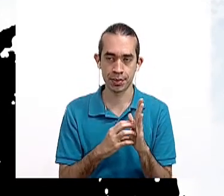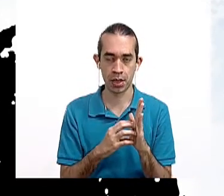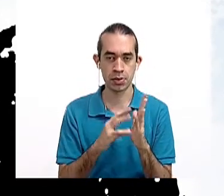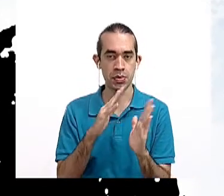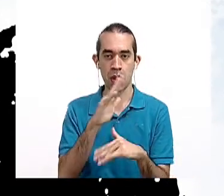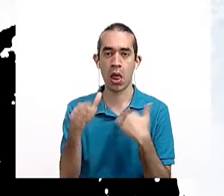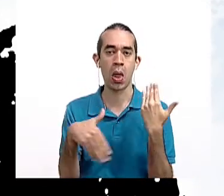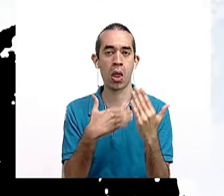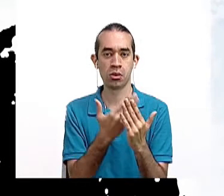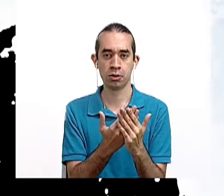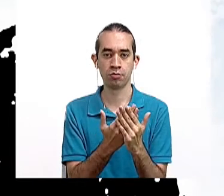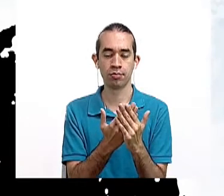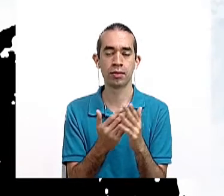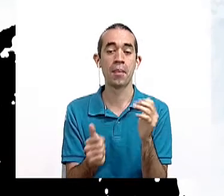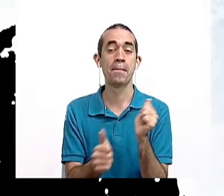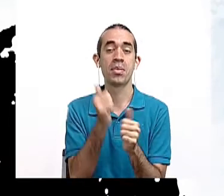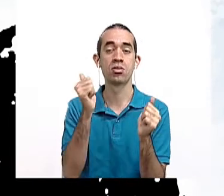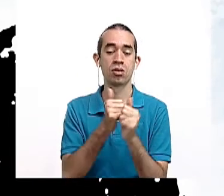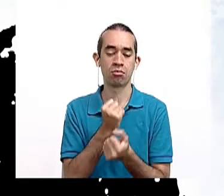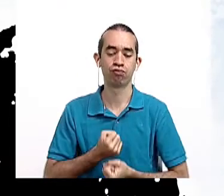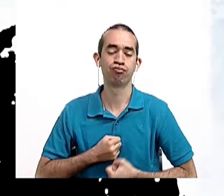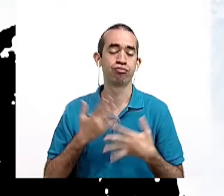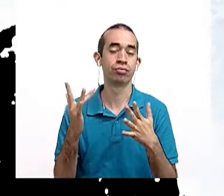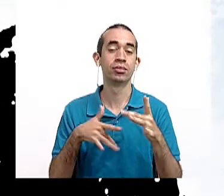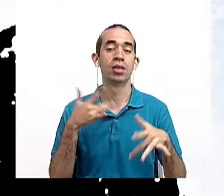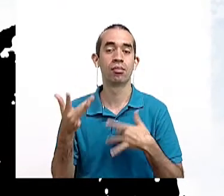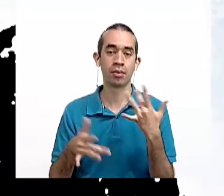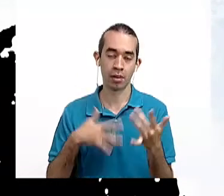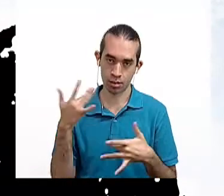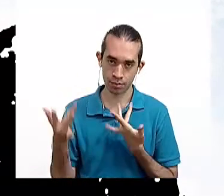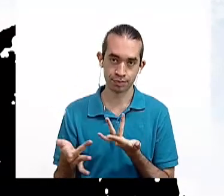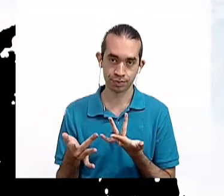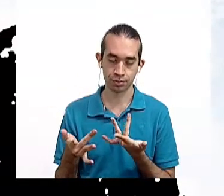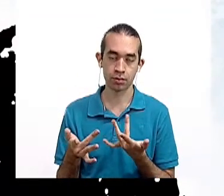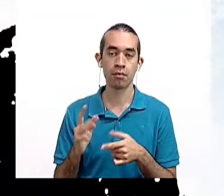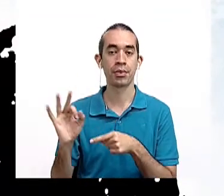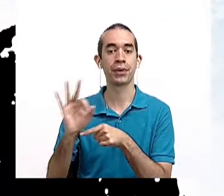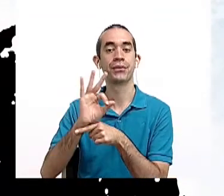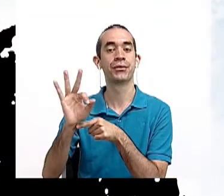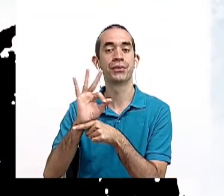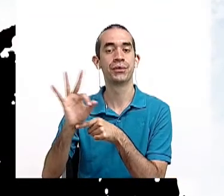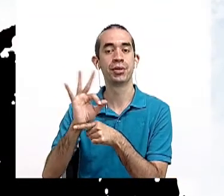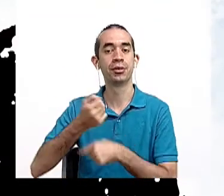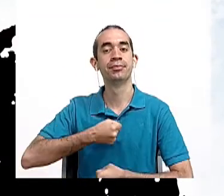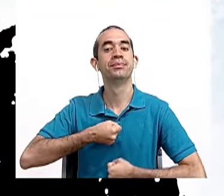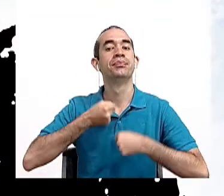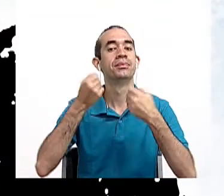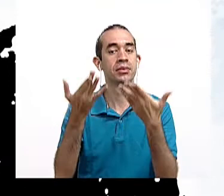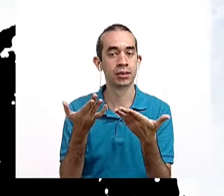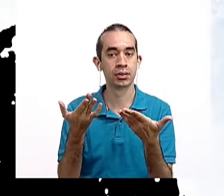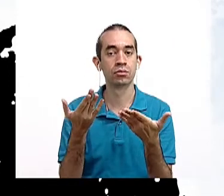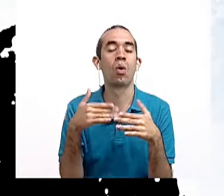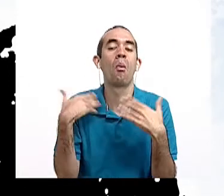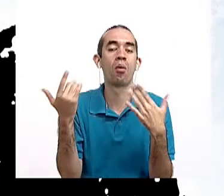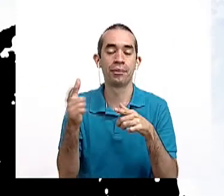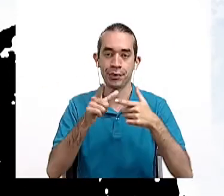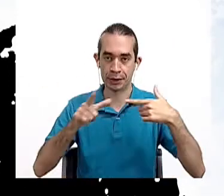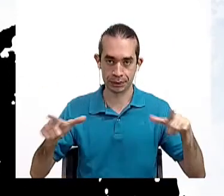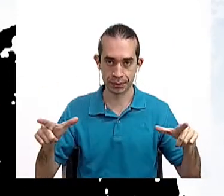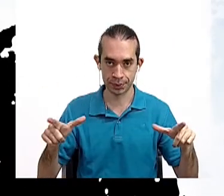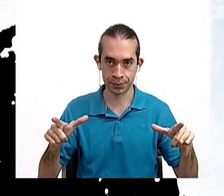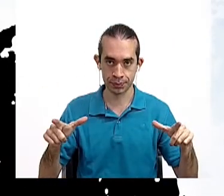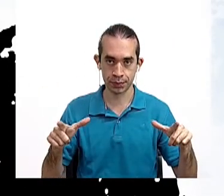aquellos textos donde va un predominio del sentimiento, ¿sí? Esa función expresiva a través del lenguaje, vamos